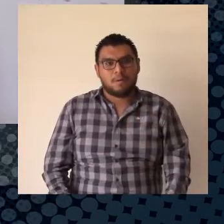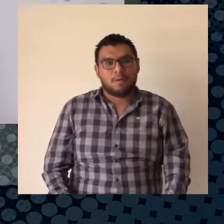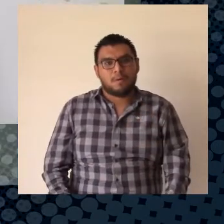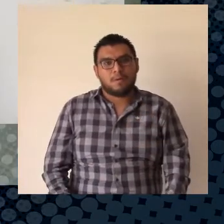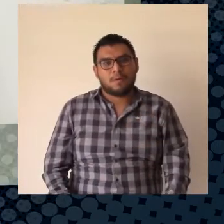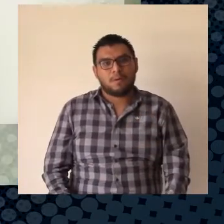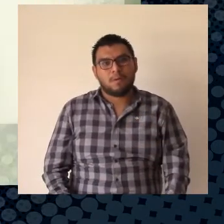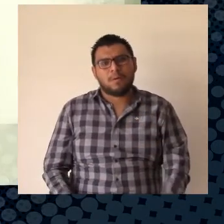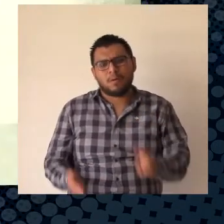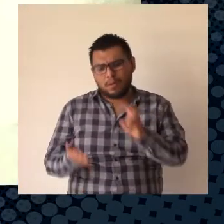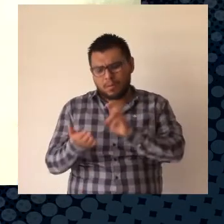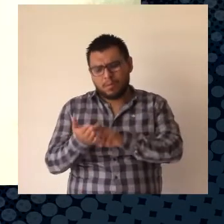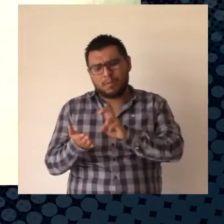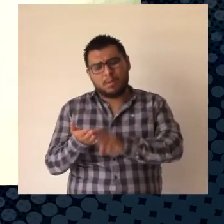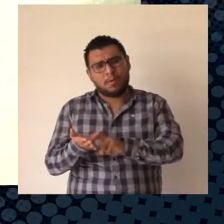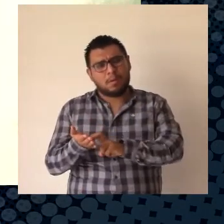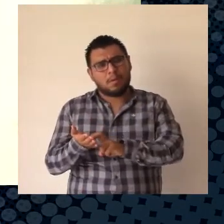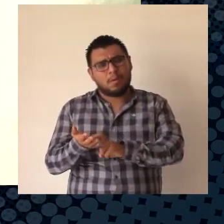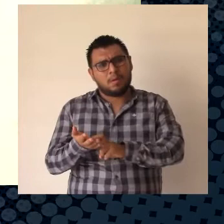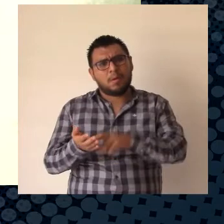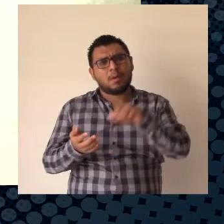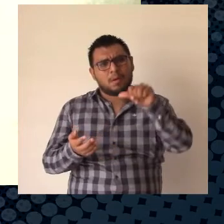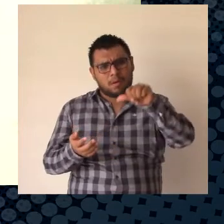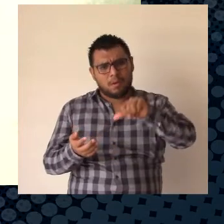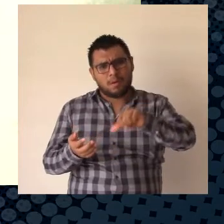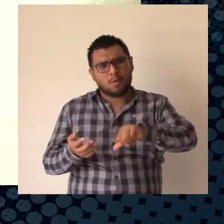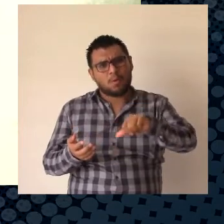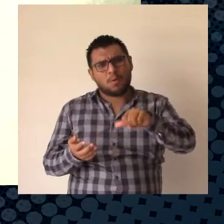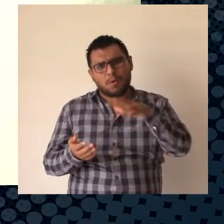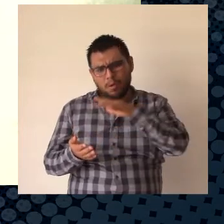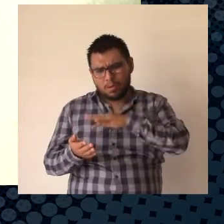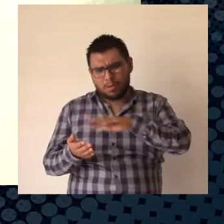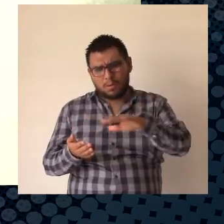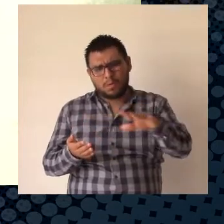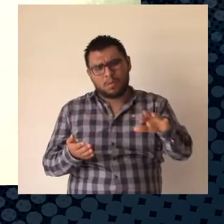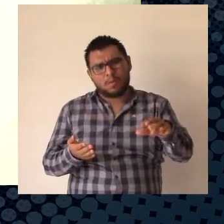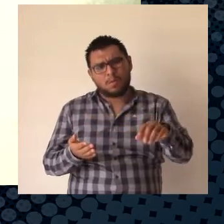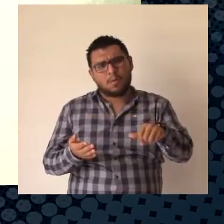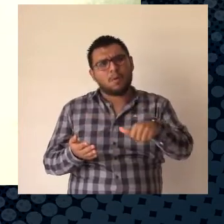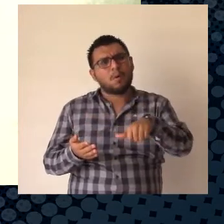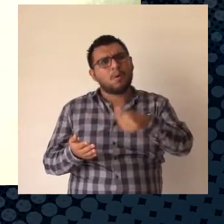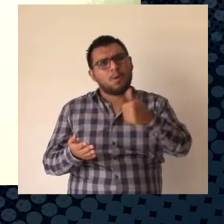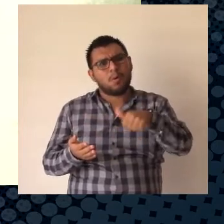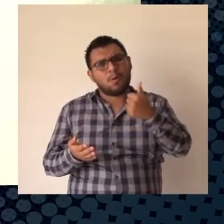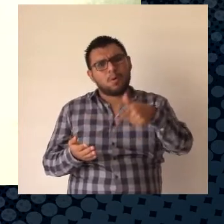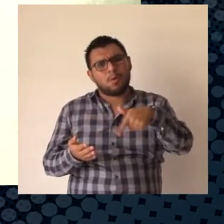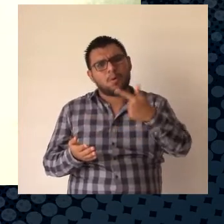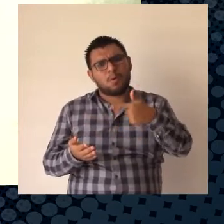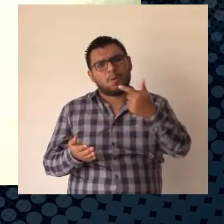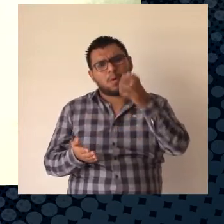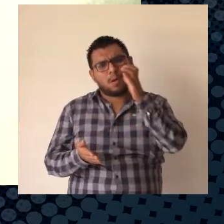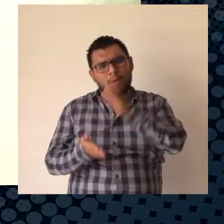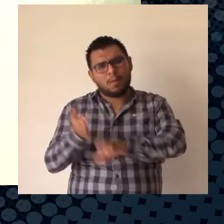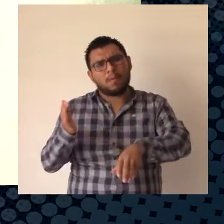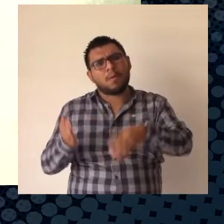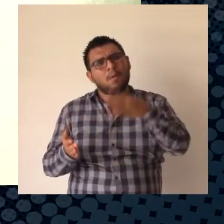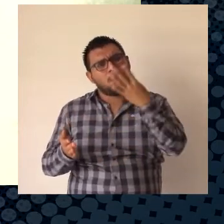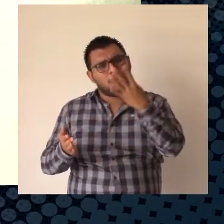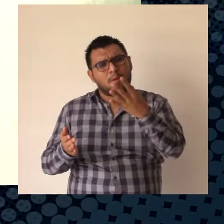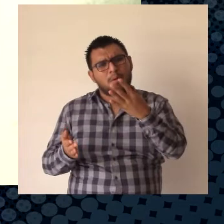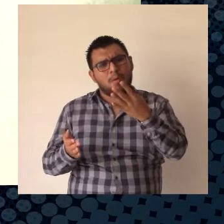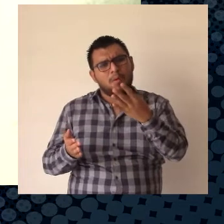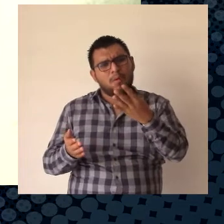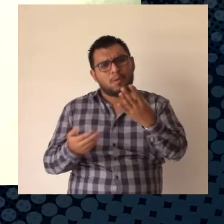Los versículos, pues, que hemos visto este día, 11 y 12, del capítulo 4, nos